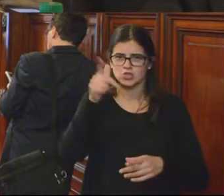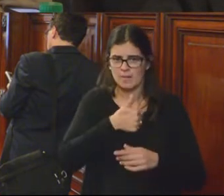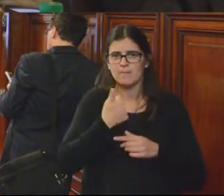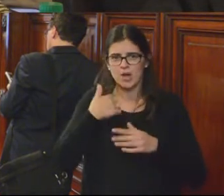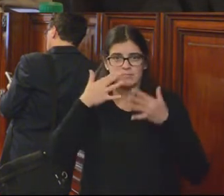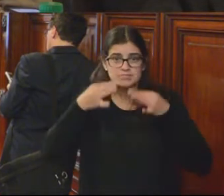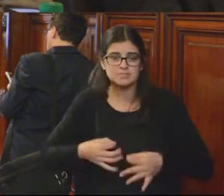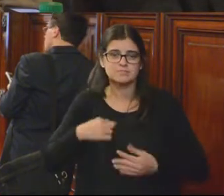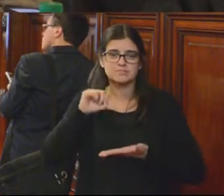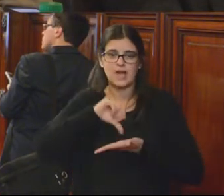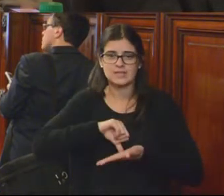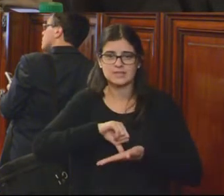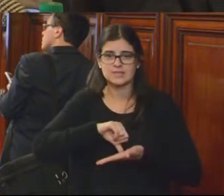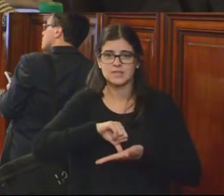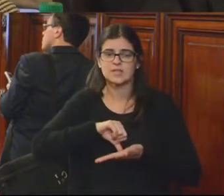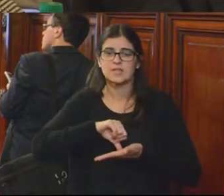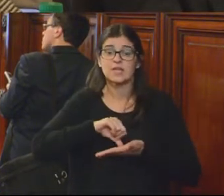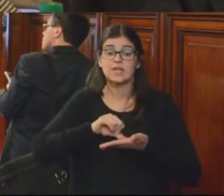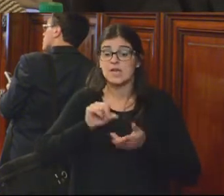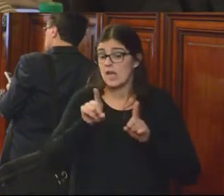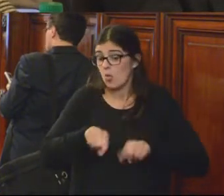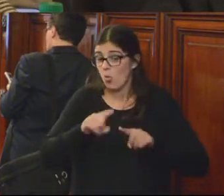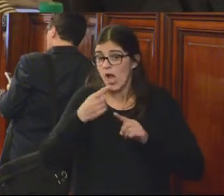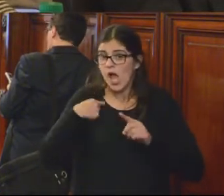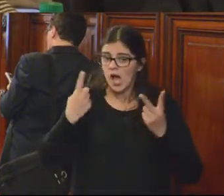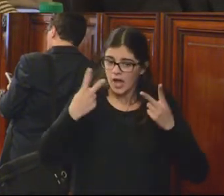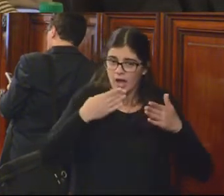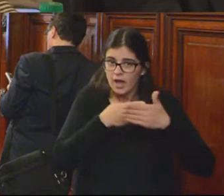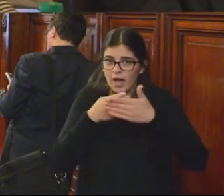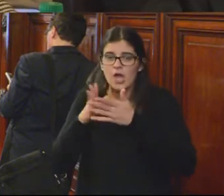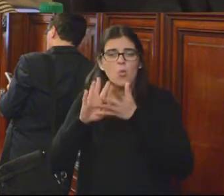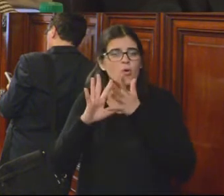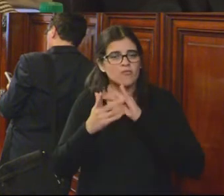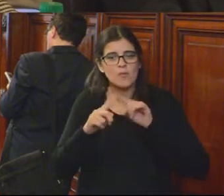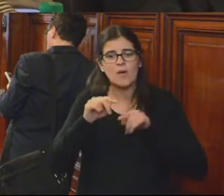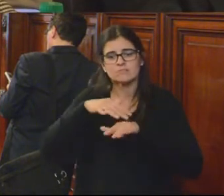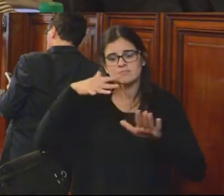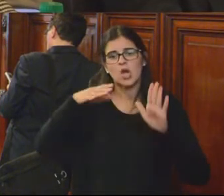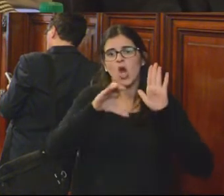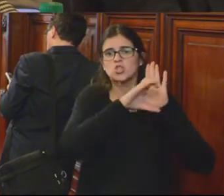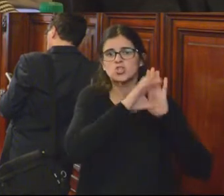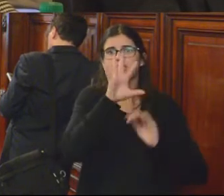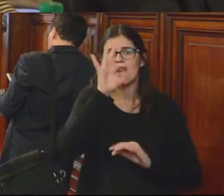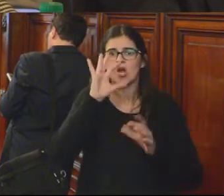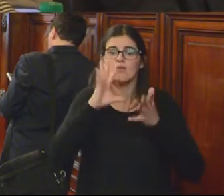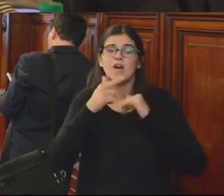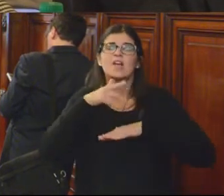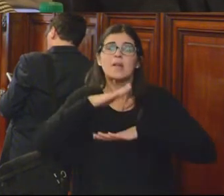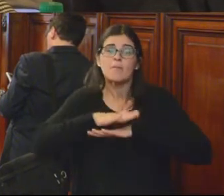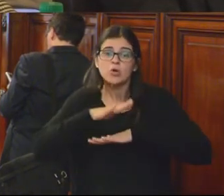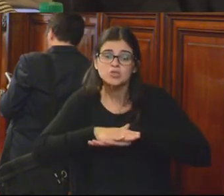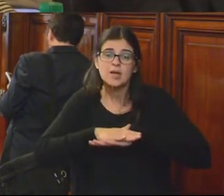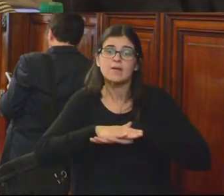en nuestro país. A pesar de todos los impedimentos, se escogió esta Asamblea Nacional Constituyente, quien tiene la responsabilidad y la